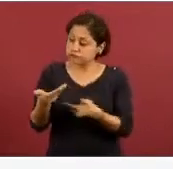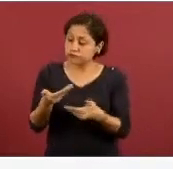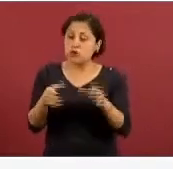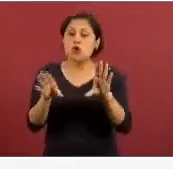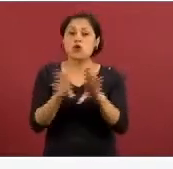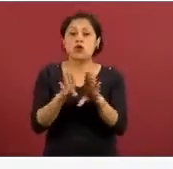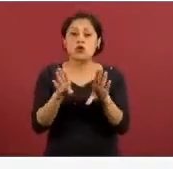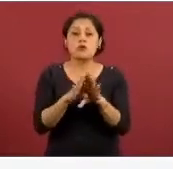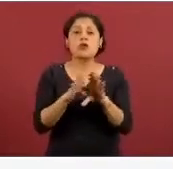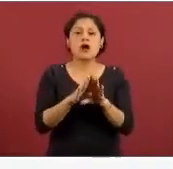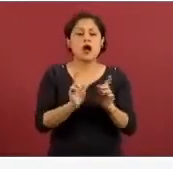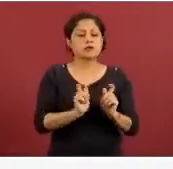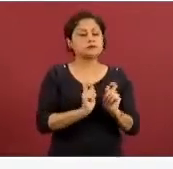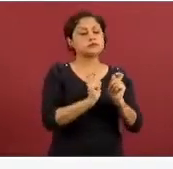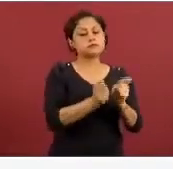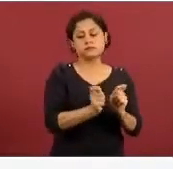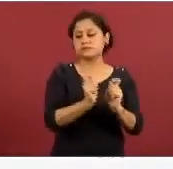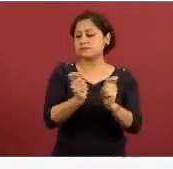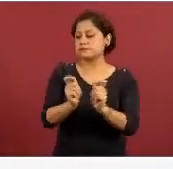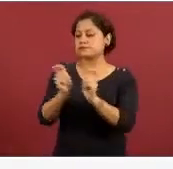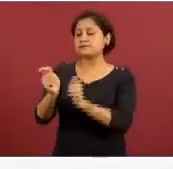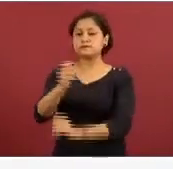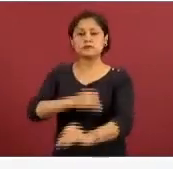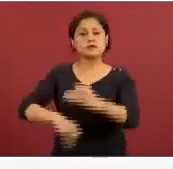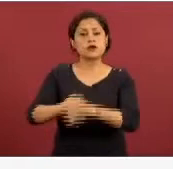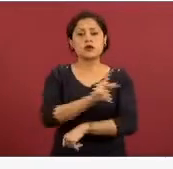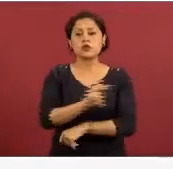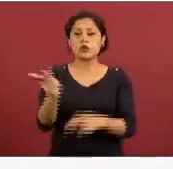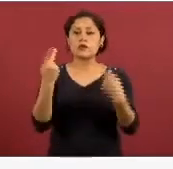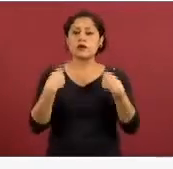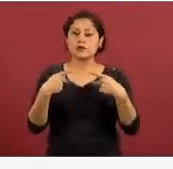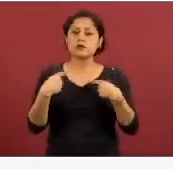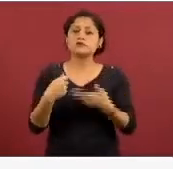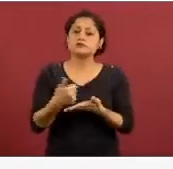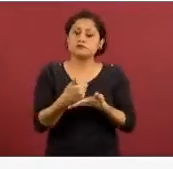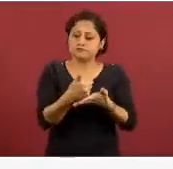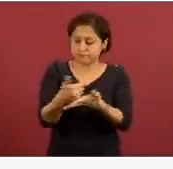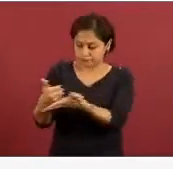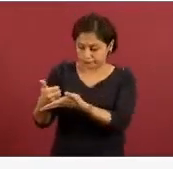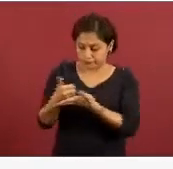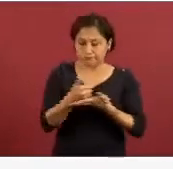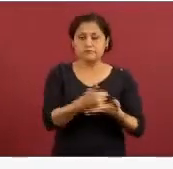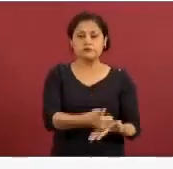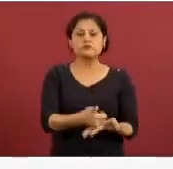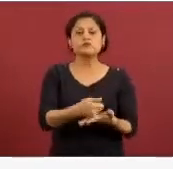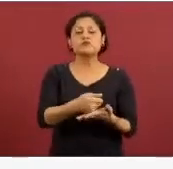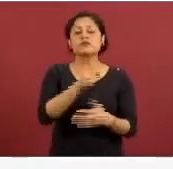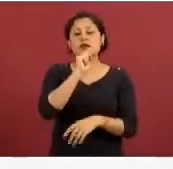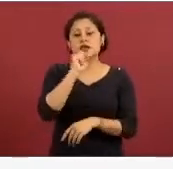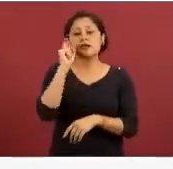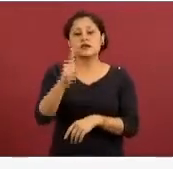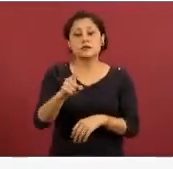las tareas, fomentando que cada integrante de la familia colabore y que las actividades sean distribuidas